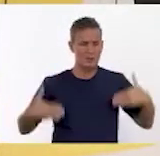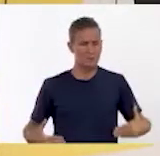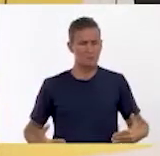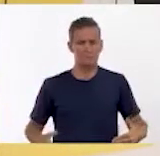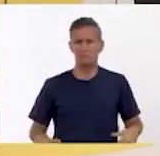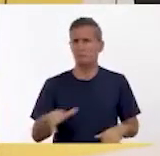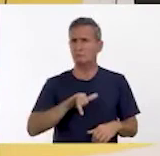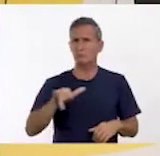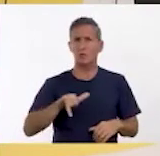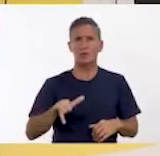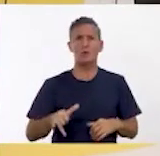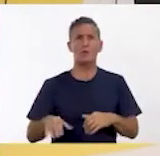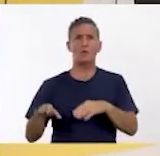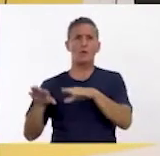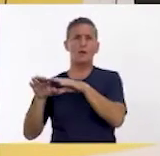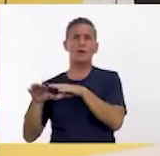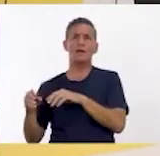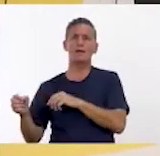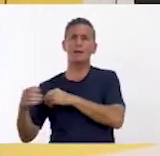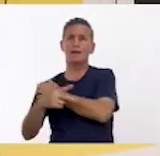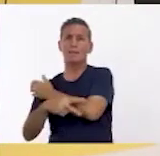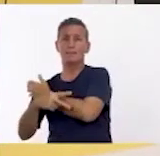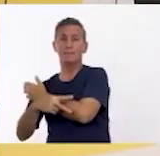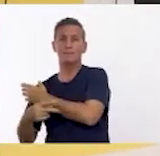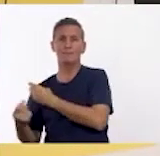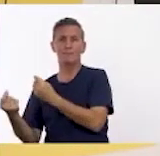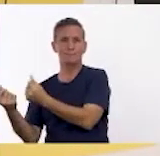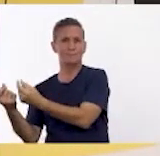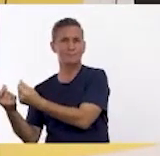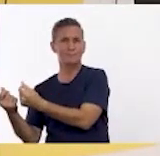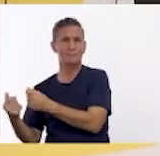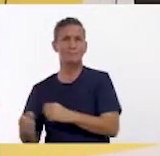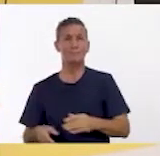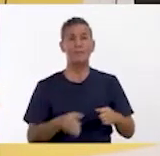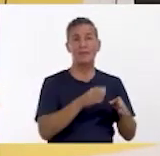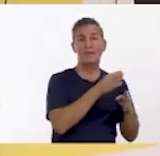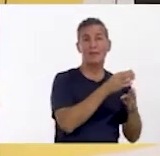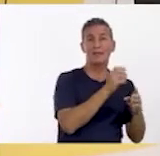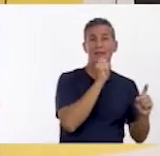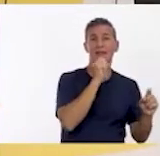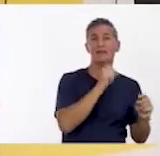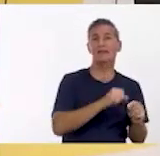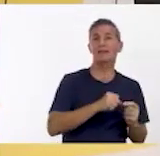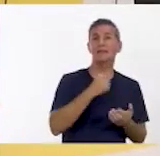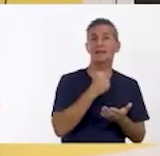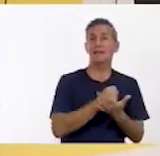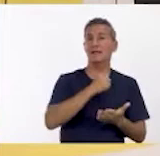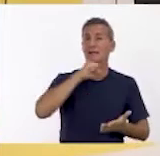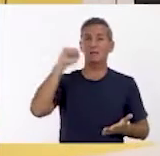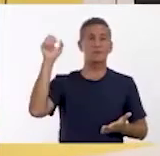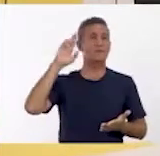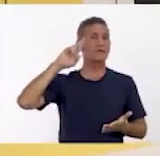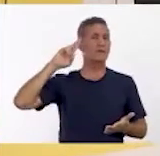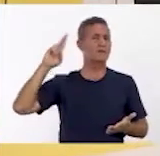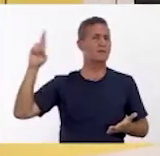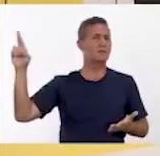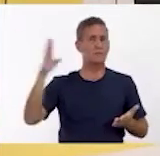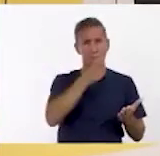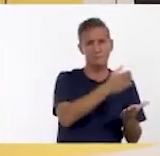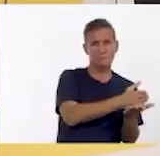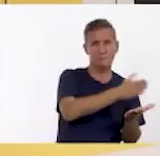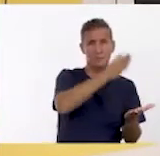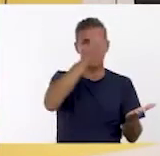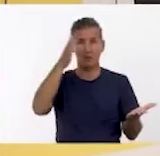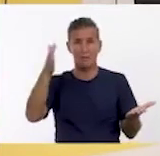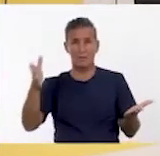países desarrollados. Eso ocurre del enero del 59 al año 89.